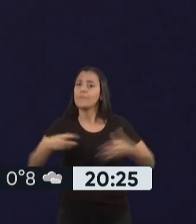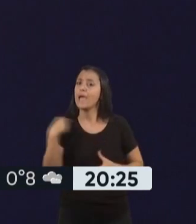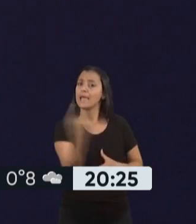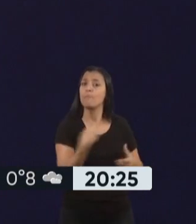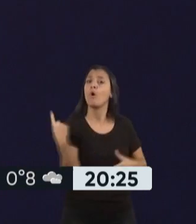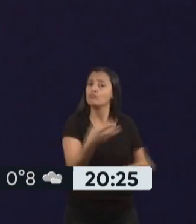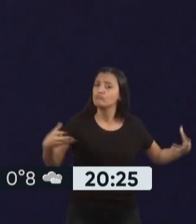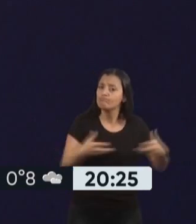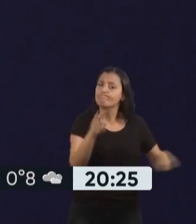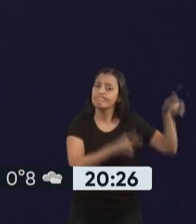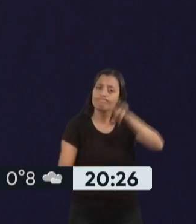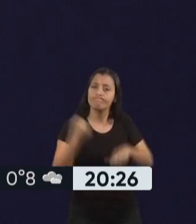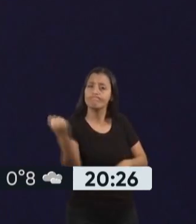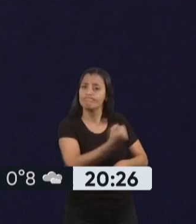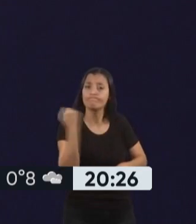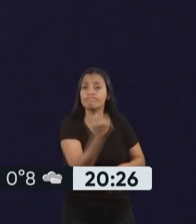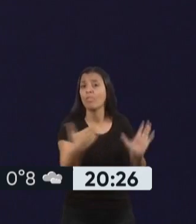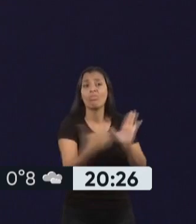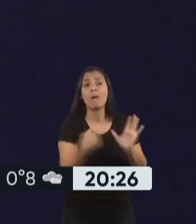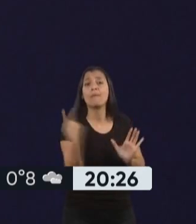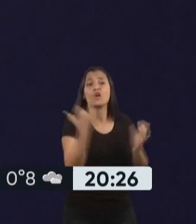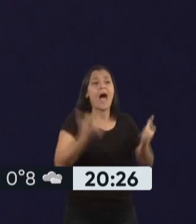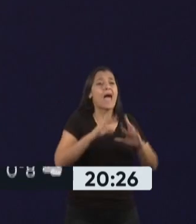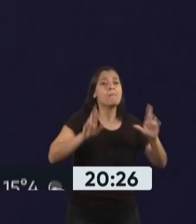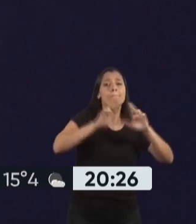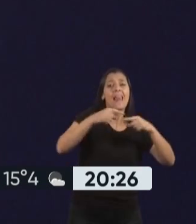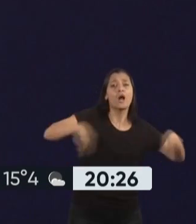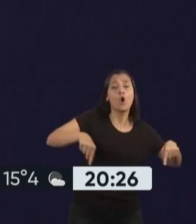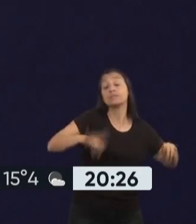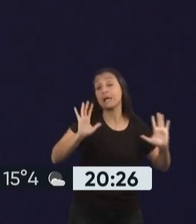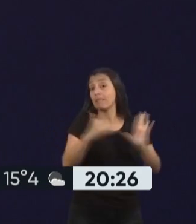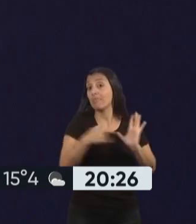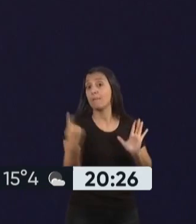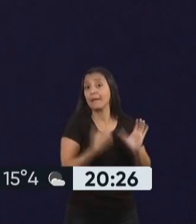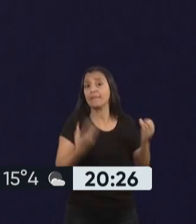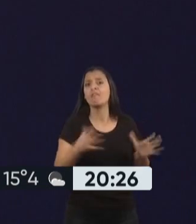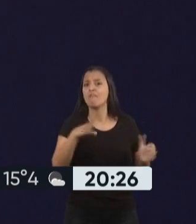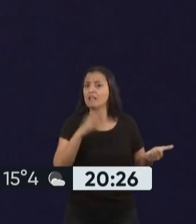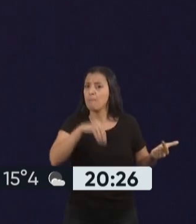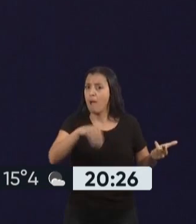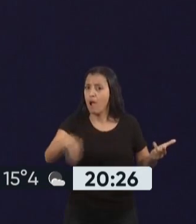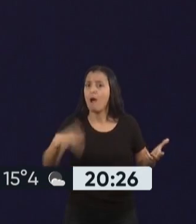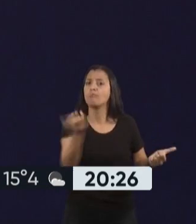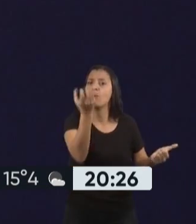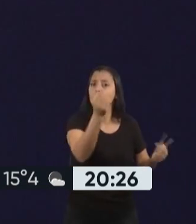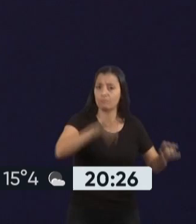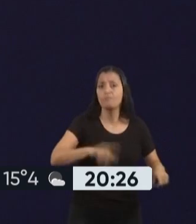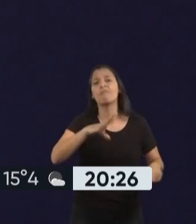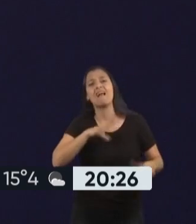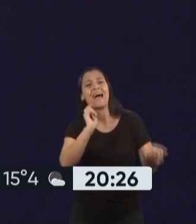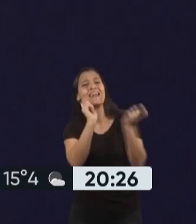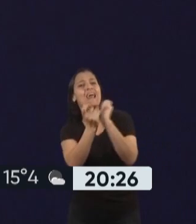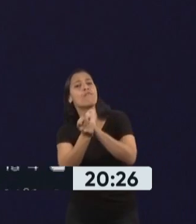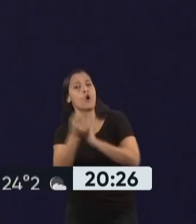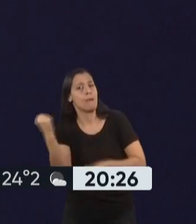que pudimos con las herramientas que tenemos. Resta, por supuesto, encarar las reformas estructurales